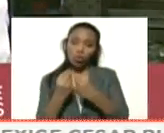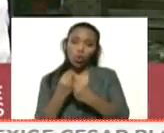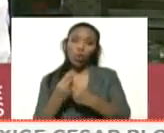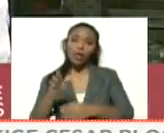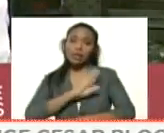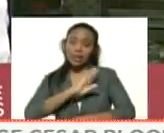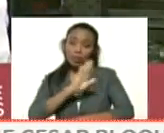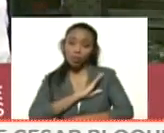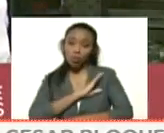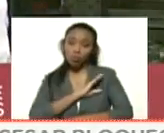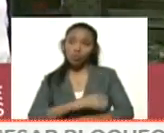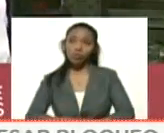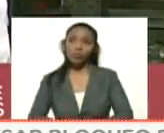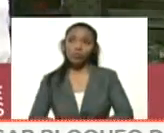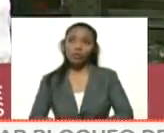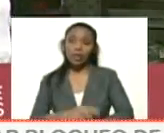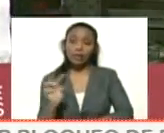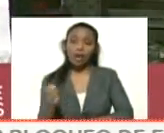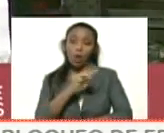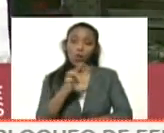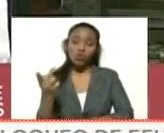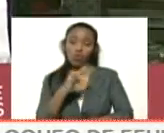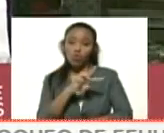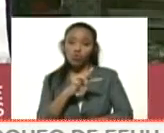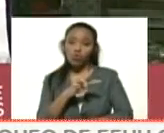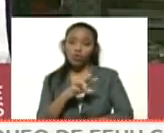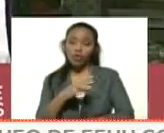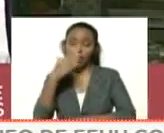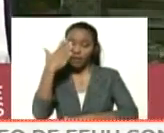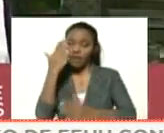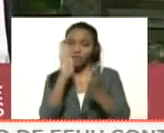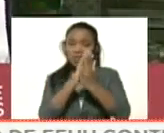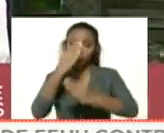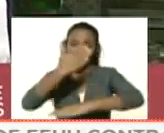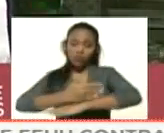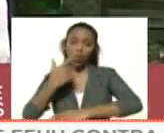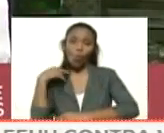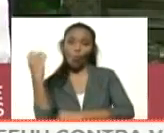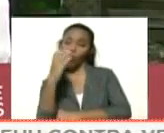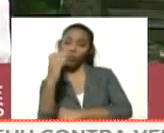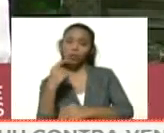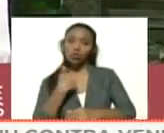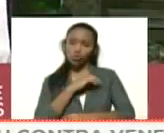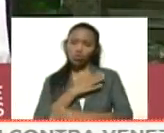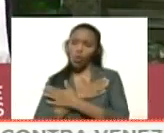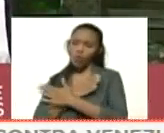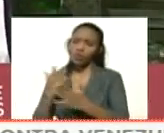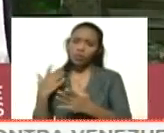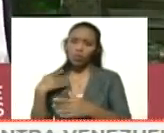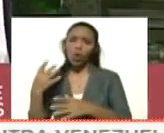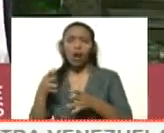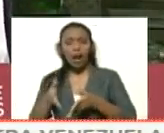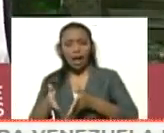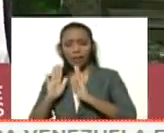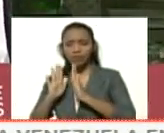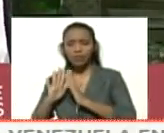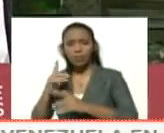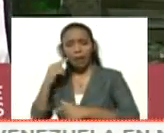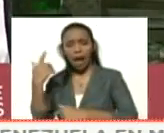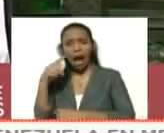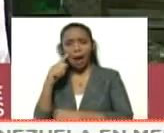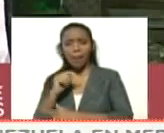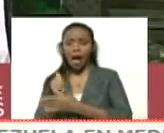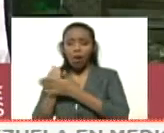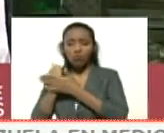tenemos entre los dos lados de la frontera con Colombia. Nosotros ofrecimos la infraestructura con la que contamos para